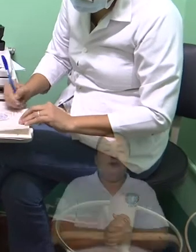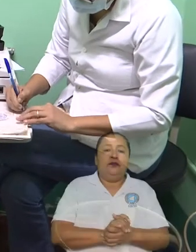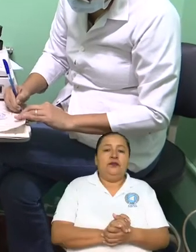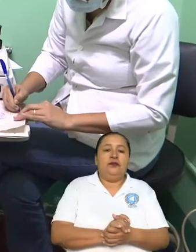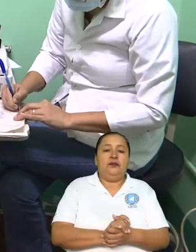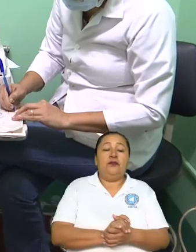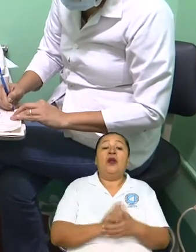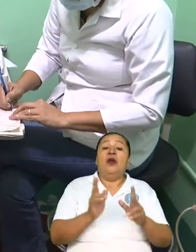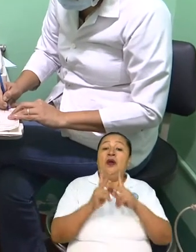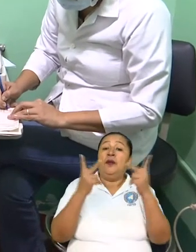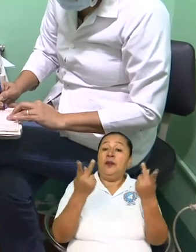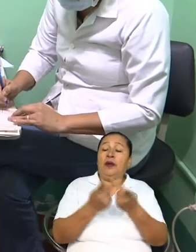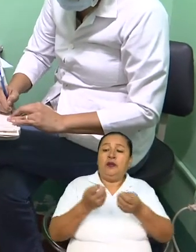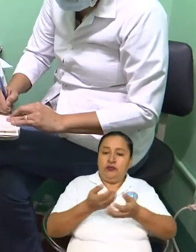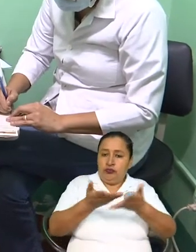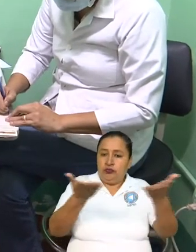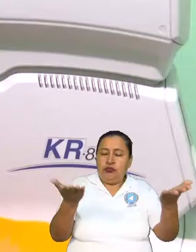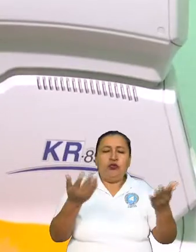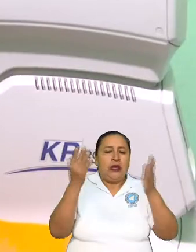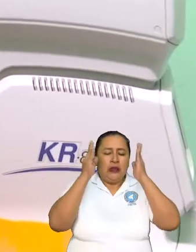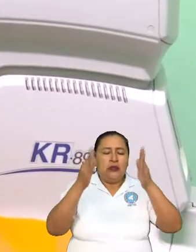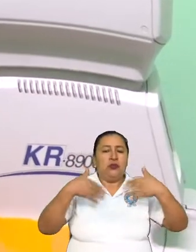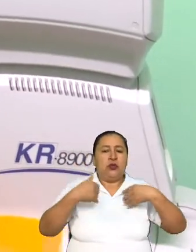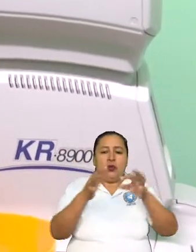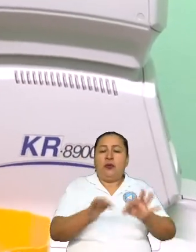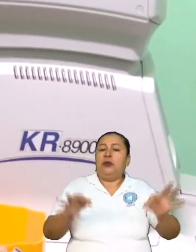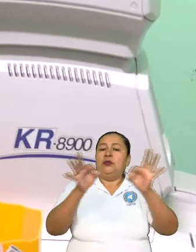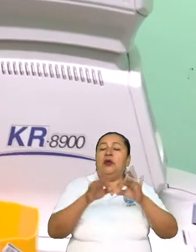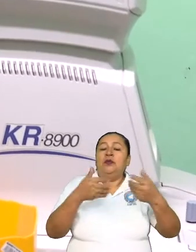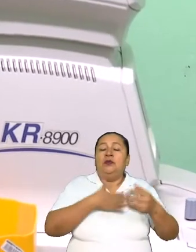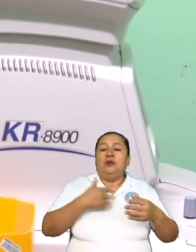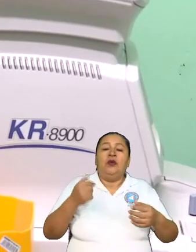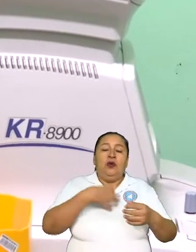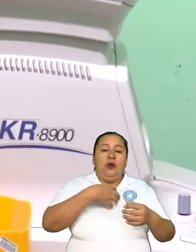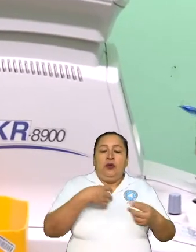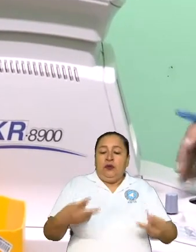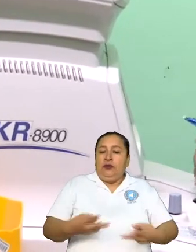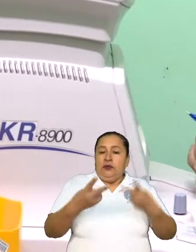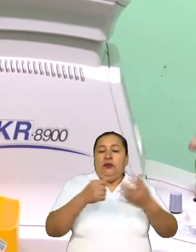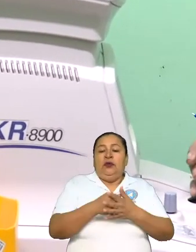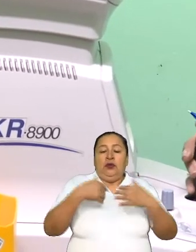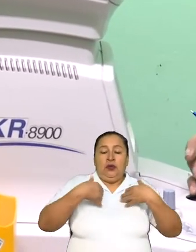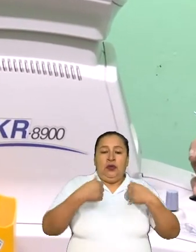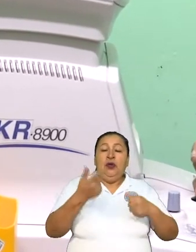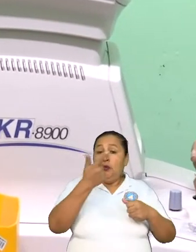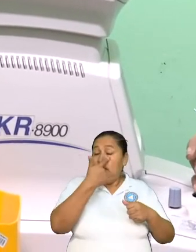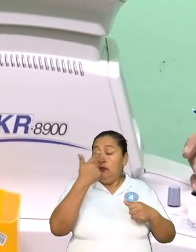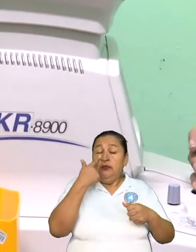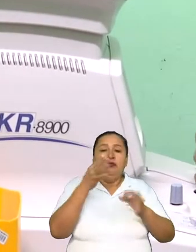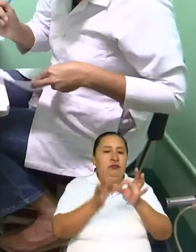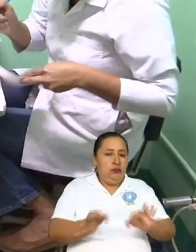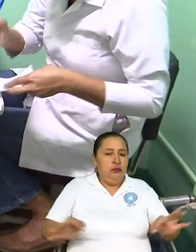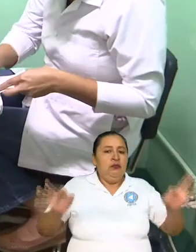El pueblo recibe todos los beneficios de salud importantes para mejorar la calidad de sus vidas. La salud visual es muy